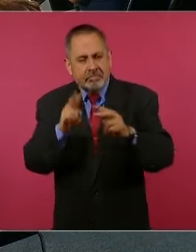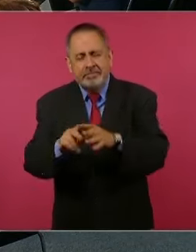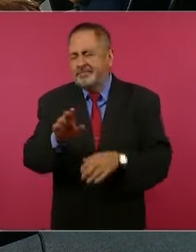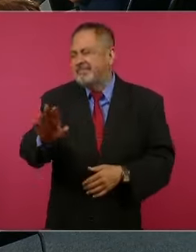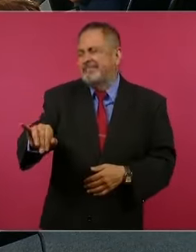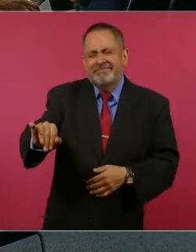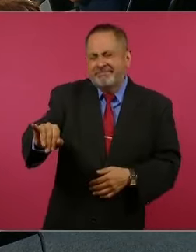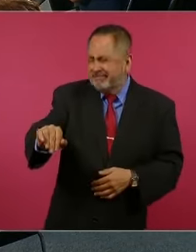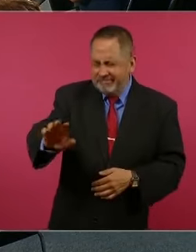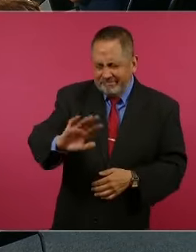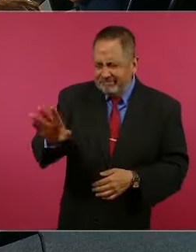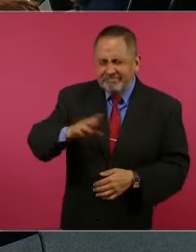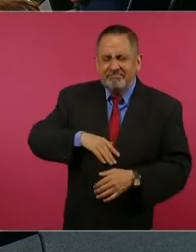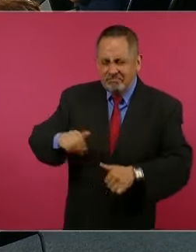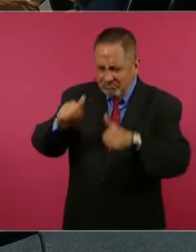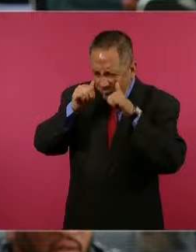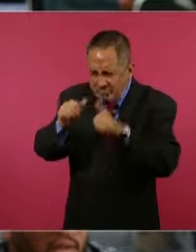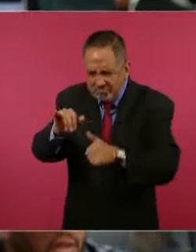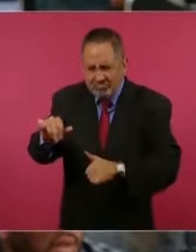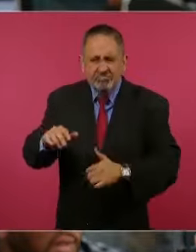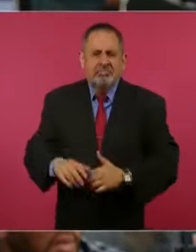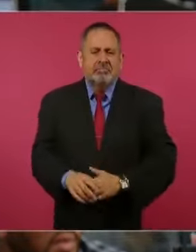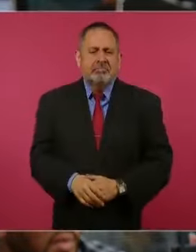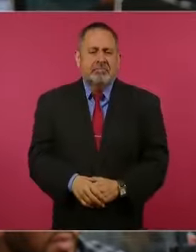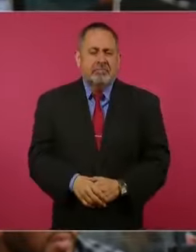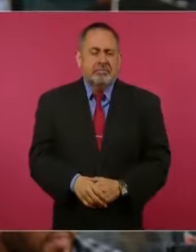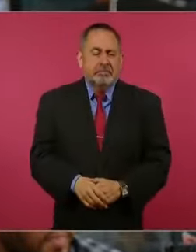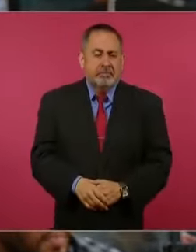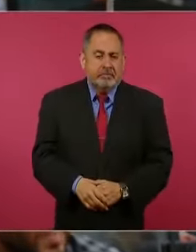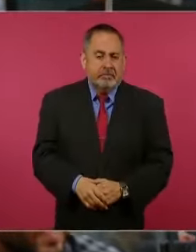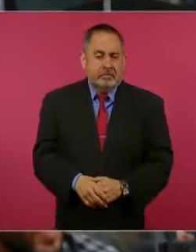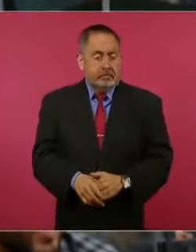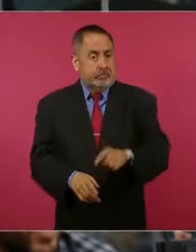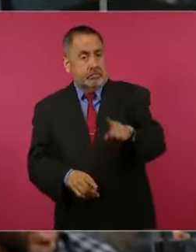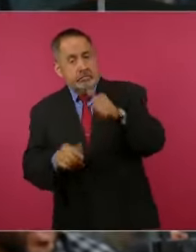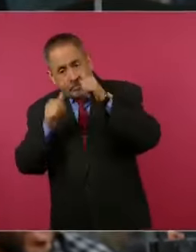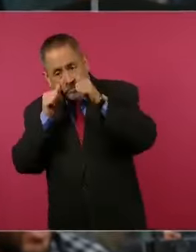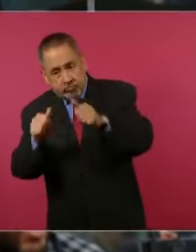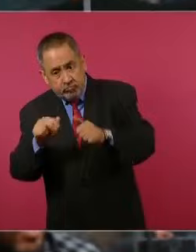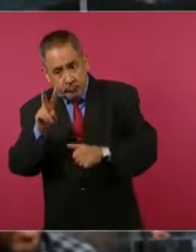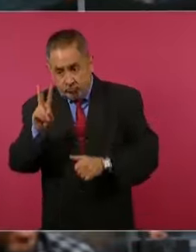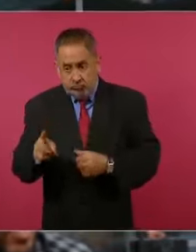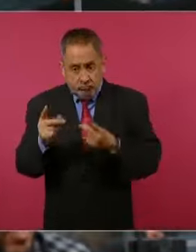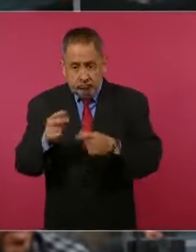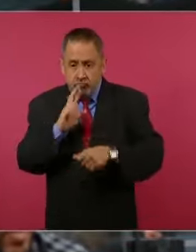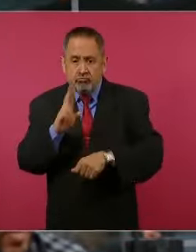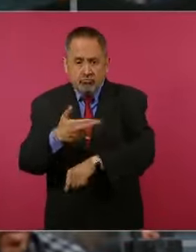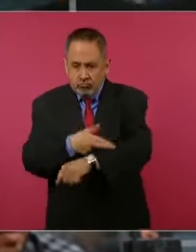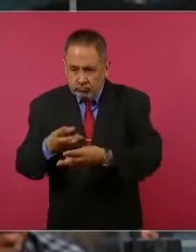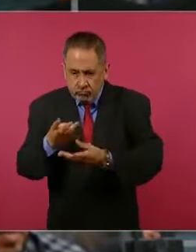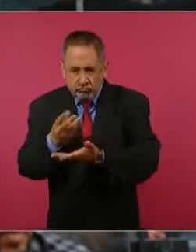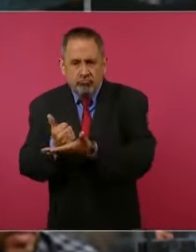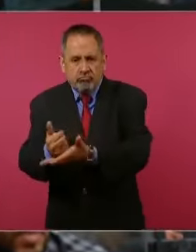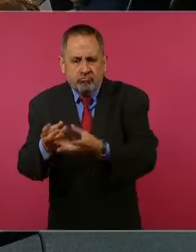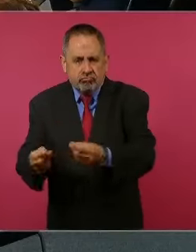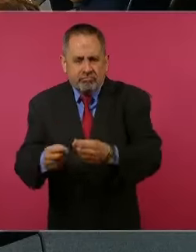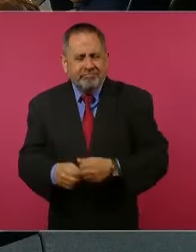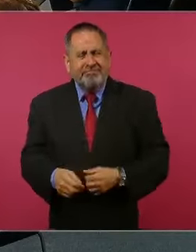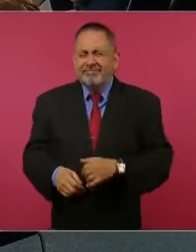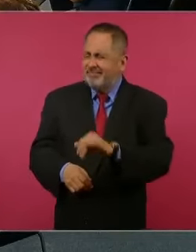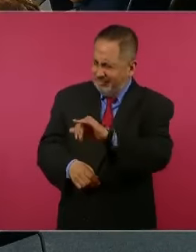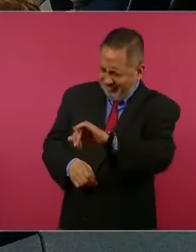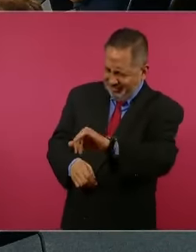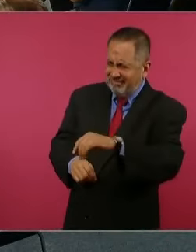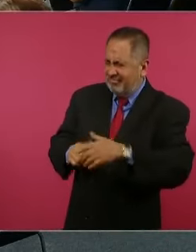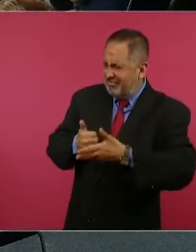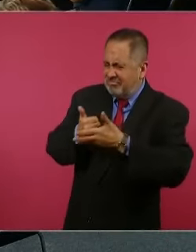pero se escucha todos se escucha todos Pues sí presidente pero pues pero una cosa es escucharlos y otra cosa es resolverle tambén por qué la